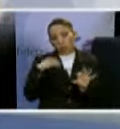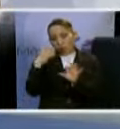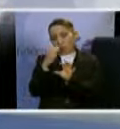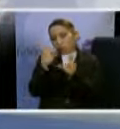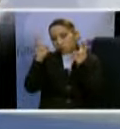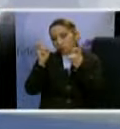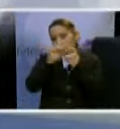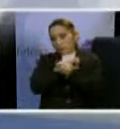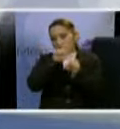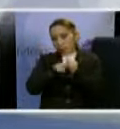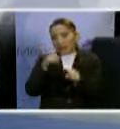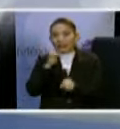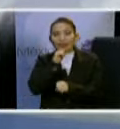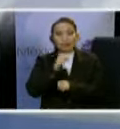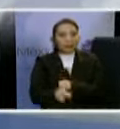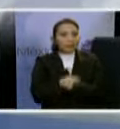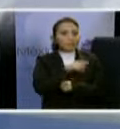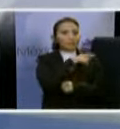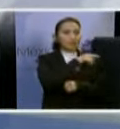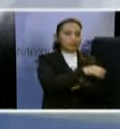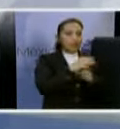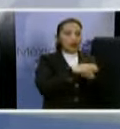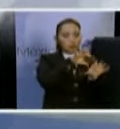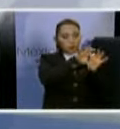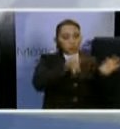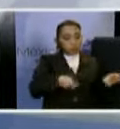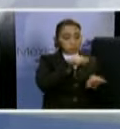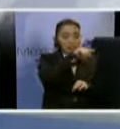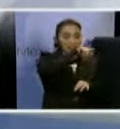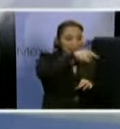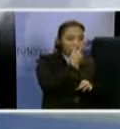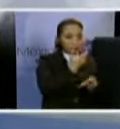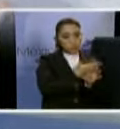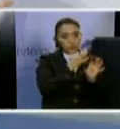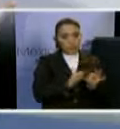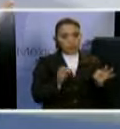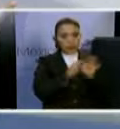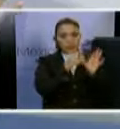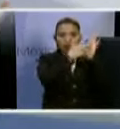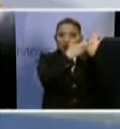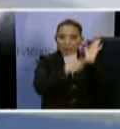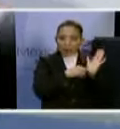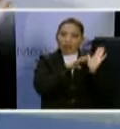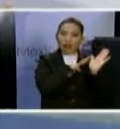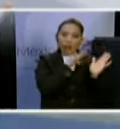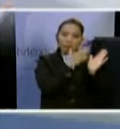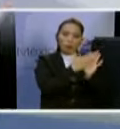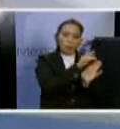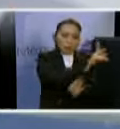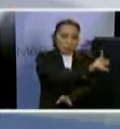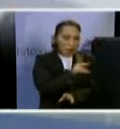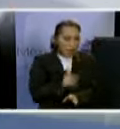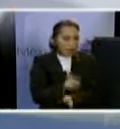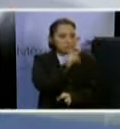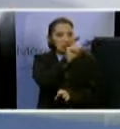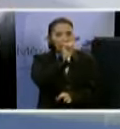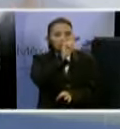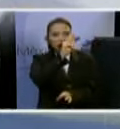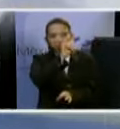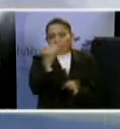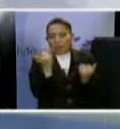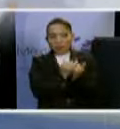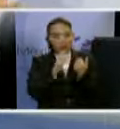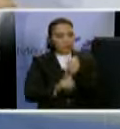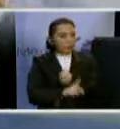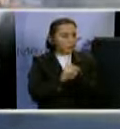concreto, también tiene que ver con ductos. Esto parece que es muy importante. Tiene una reglamentación muy parecida. En Alberta tienen los mismos problemas